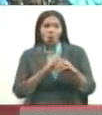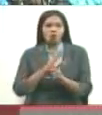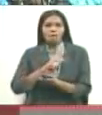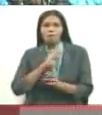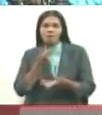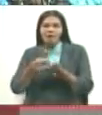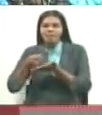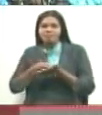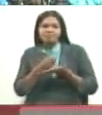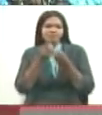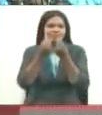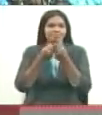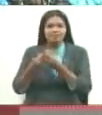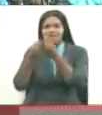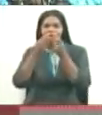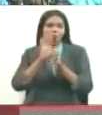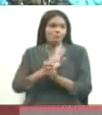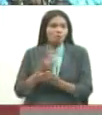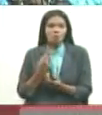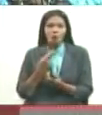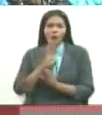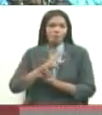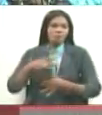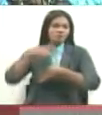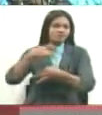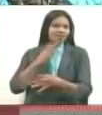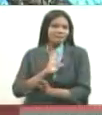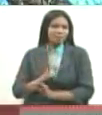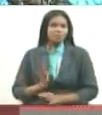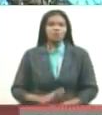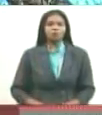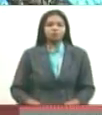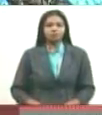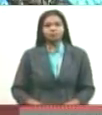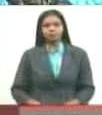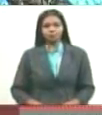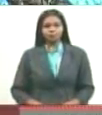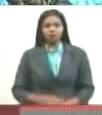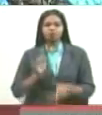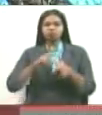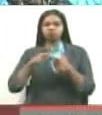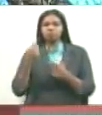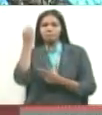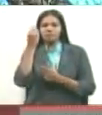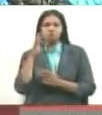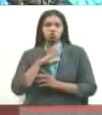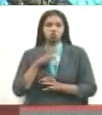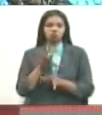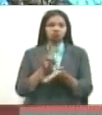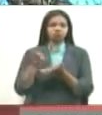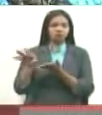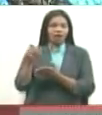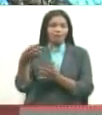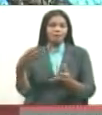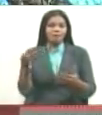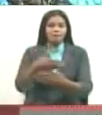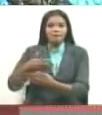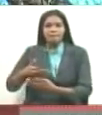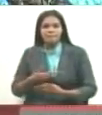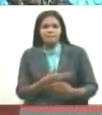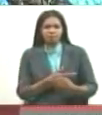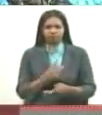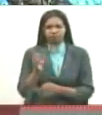Plata, para negociar algún tipo de interés. Entonces creen que lo están dejando por fuera en la repartición. No